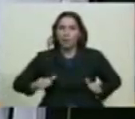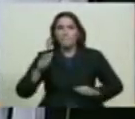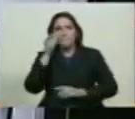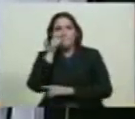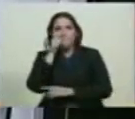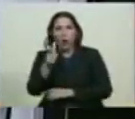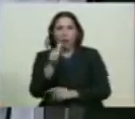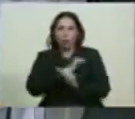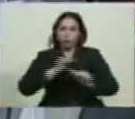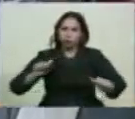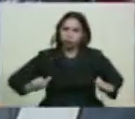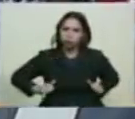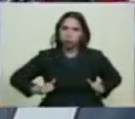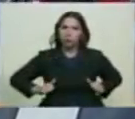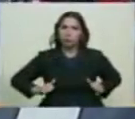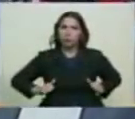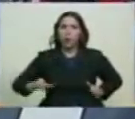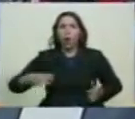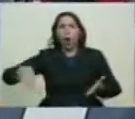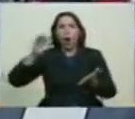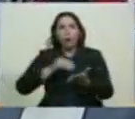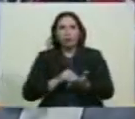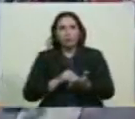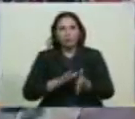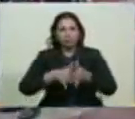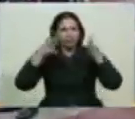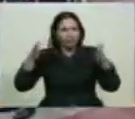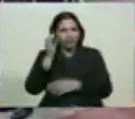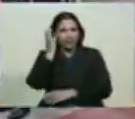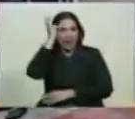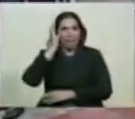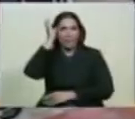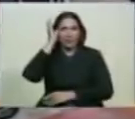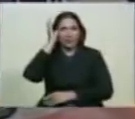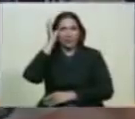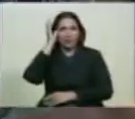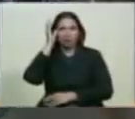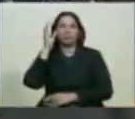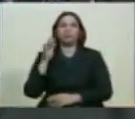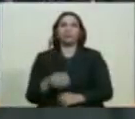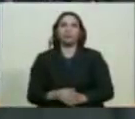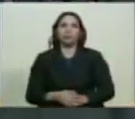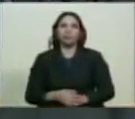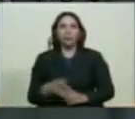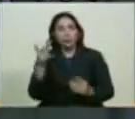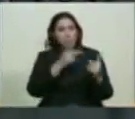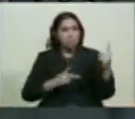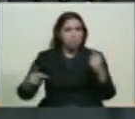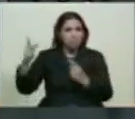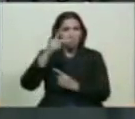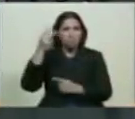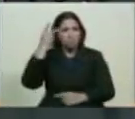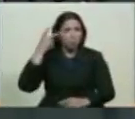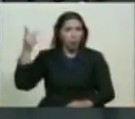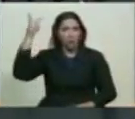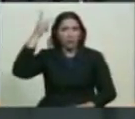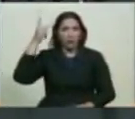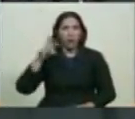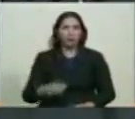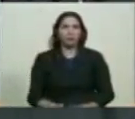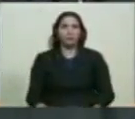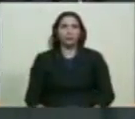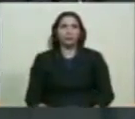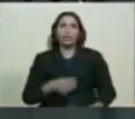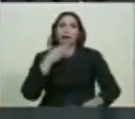Fuerza Armada, que una vez más la gran capacidad operativa y profesional de la Fuerza Armada Nacional Bolivariana